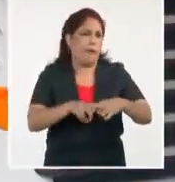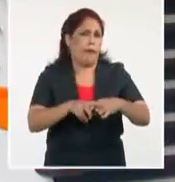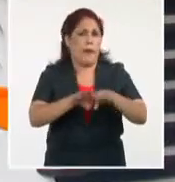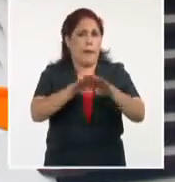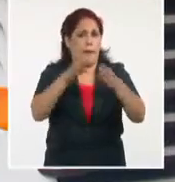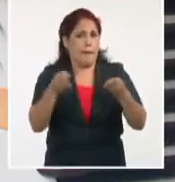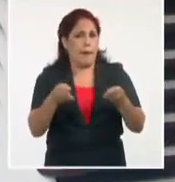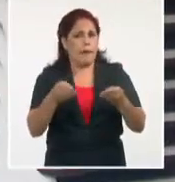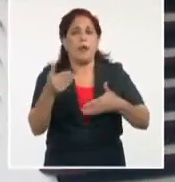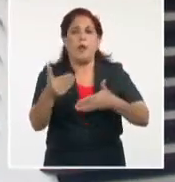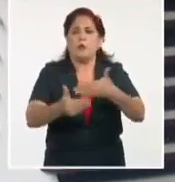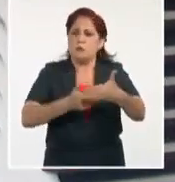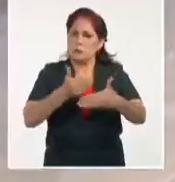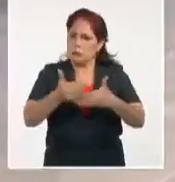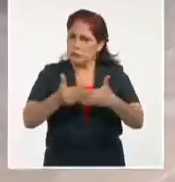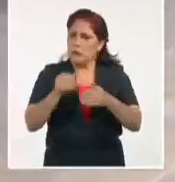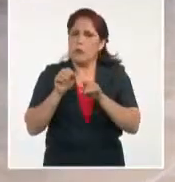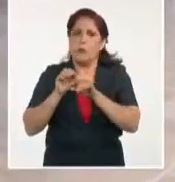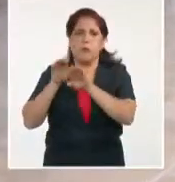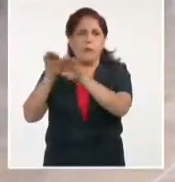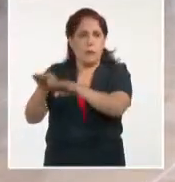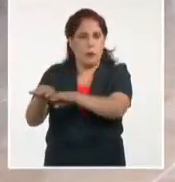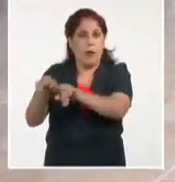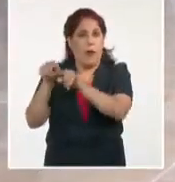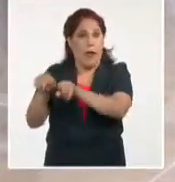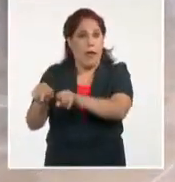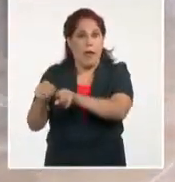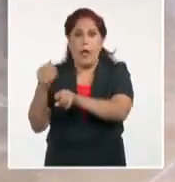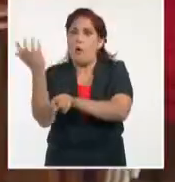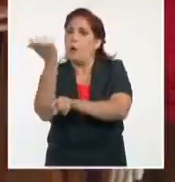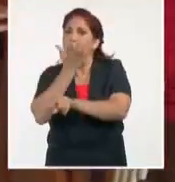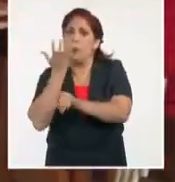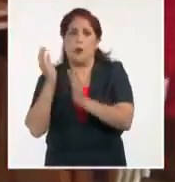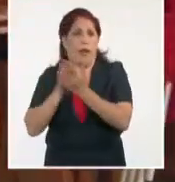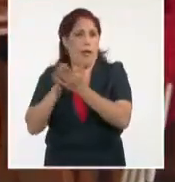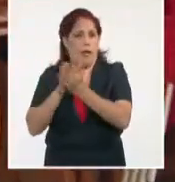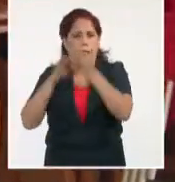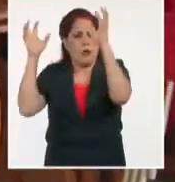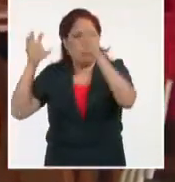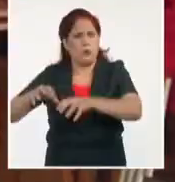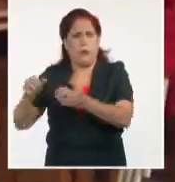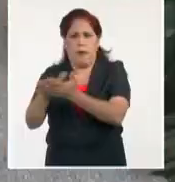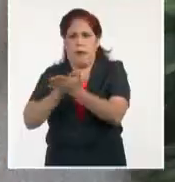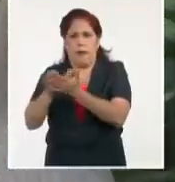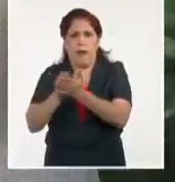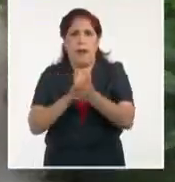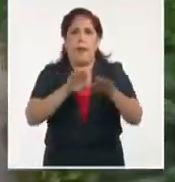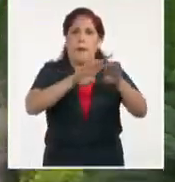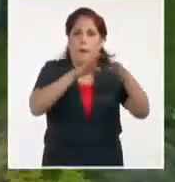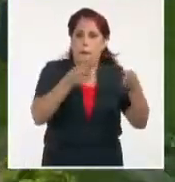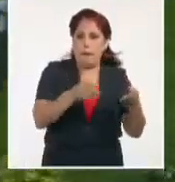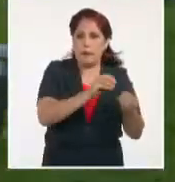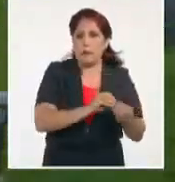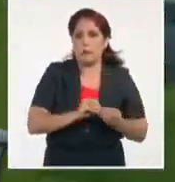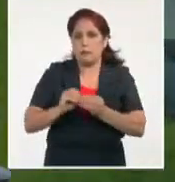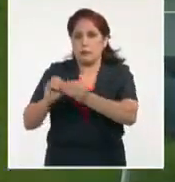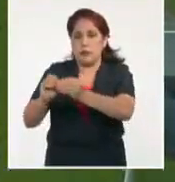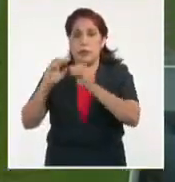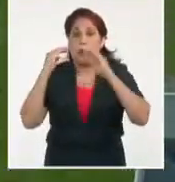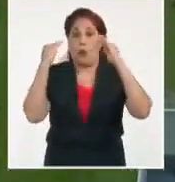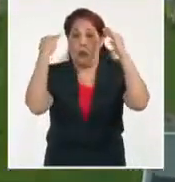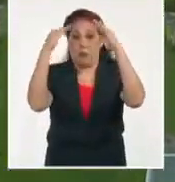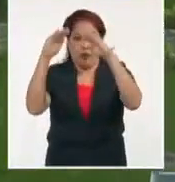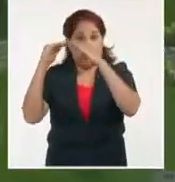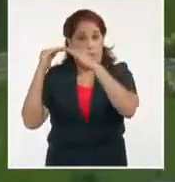protegió en lugares donde no sufrieran ni los embates del viento ni las lluvias. Todas las cubiertas que pudieron tener